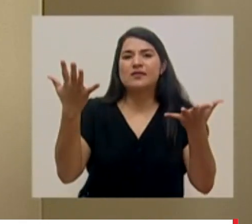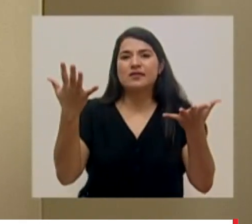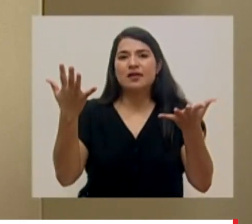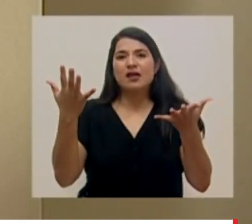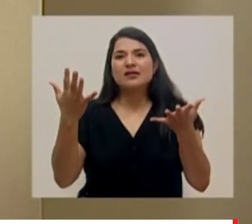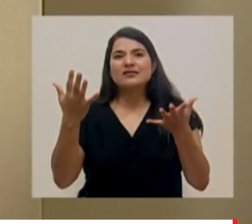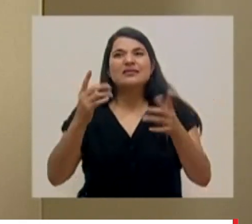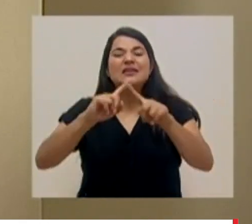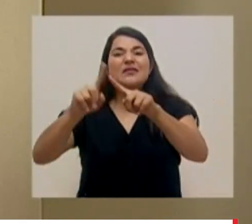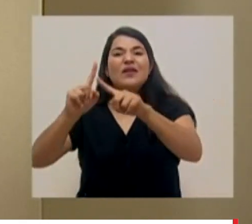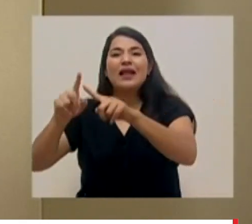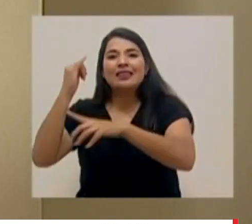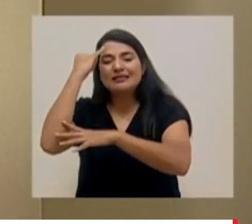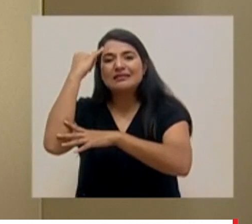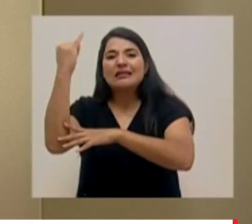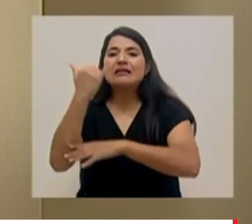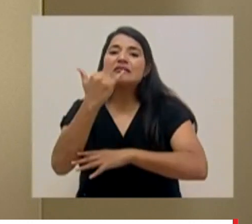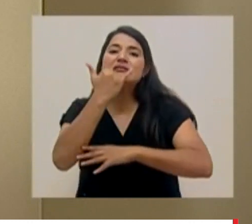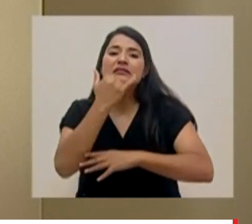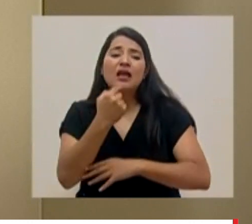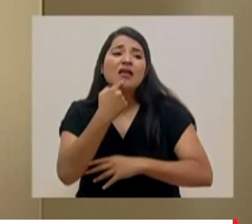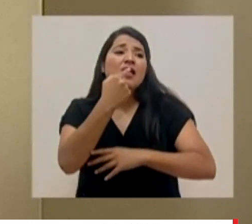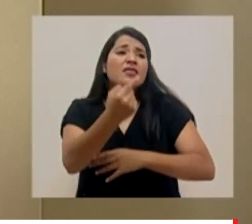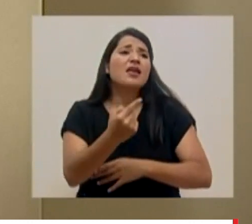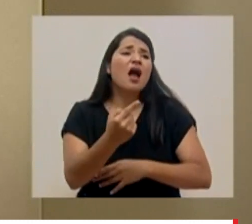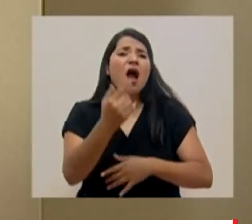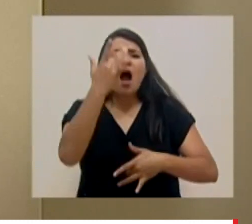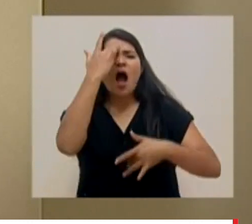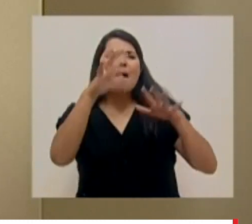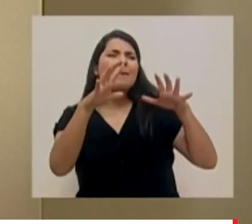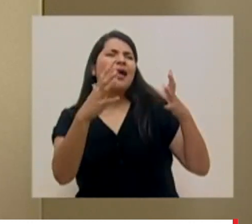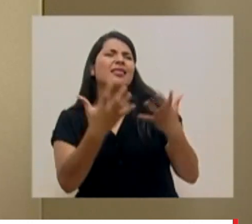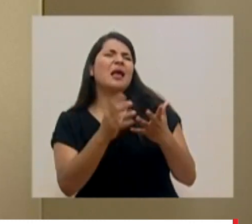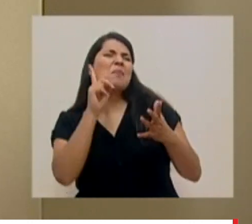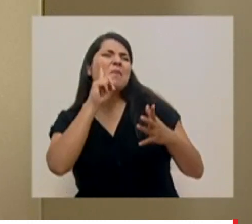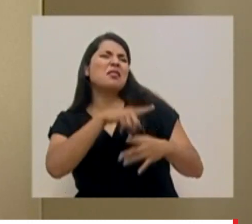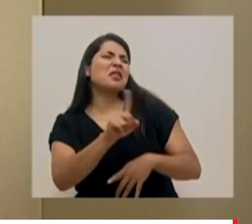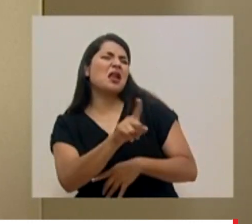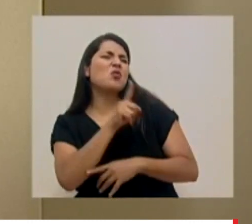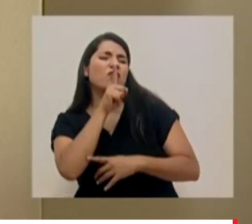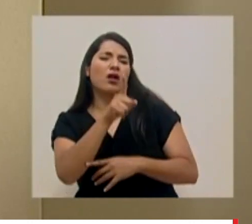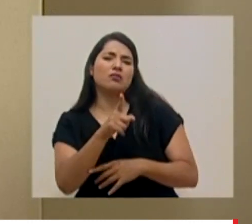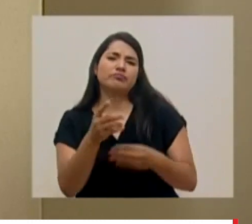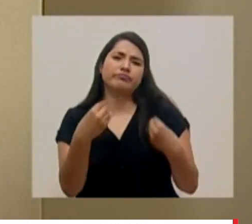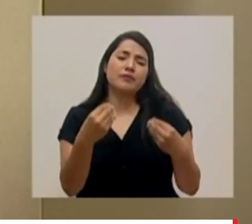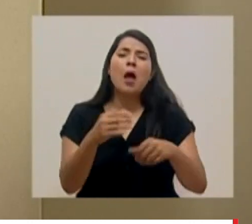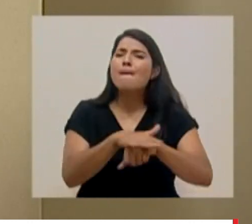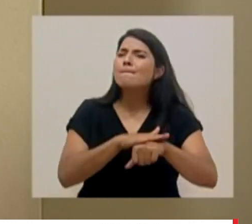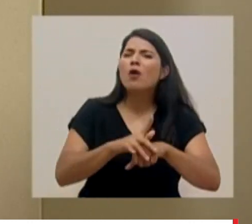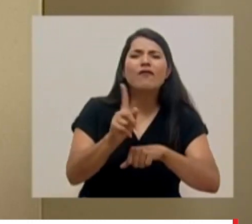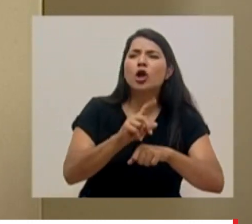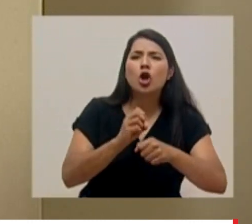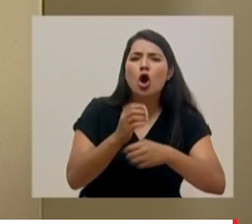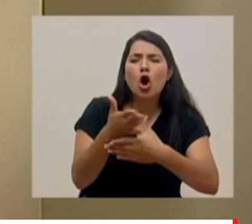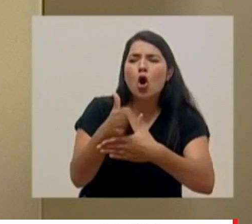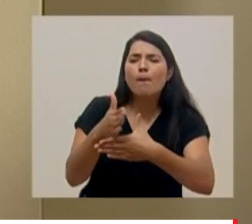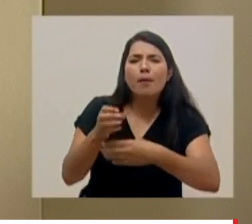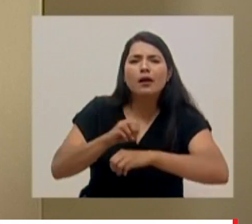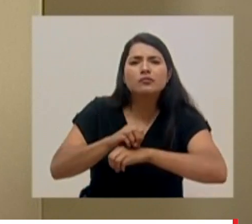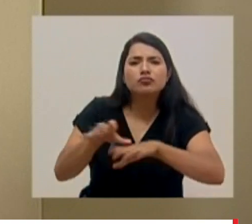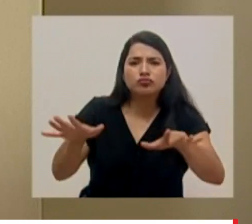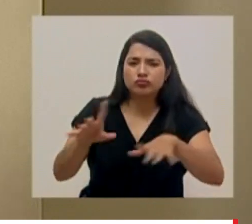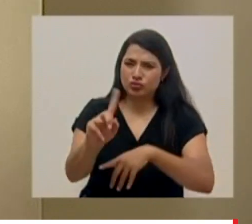de la conspiración, de que la pandemia no existe, por favor, no la transmitan. Estamos en una